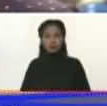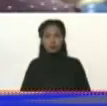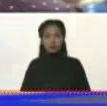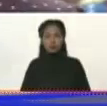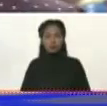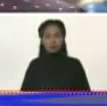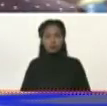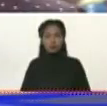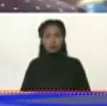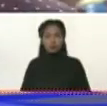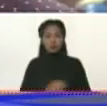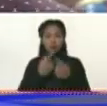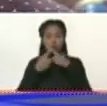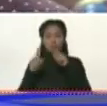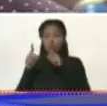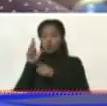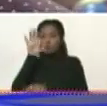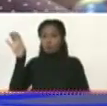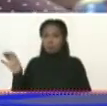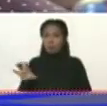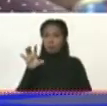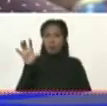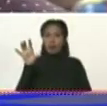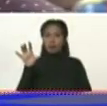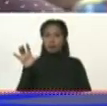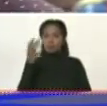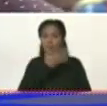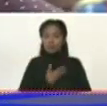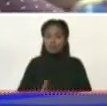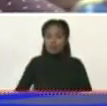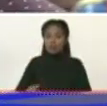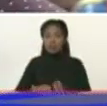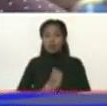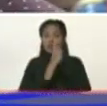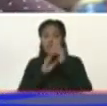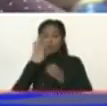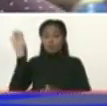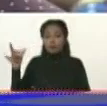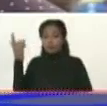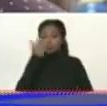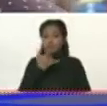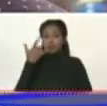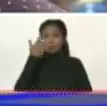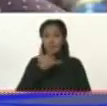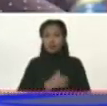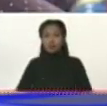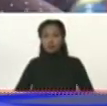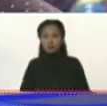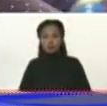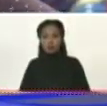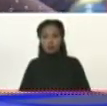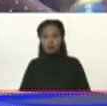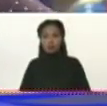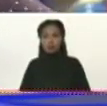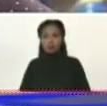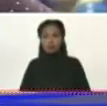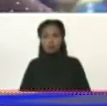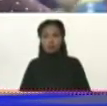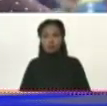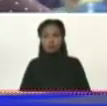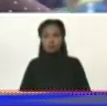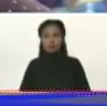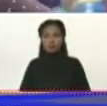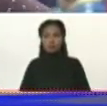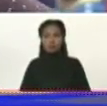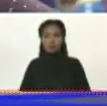afrodescendants. Y con los otros países, los otros presidentes, líderes de países afrodescendientes. Pour mettre ça, que ça